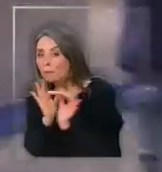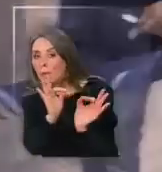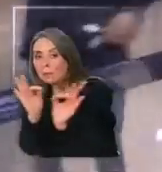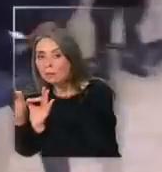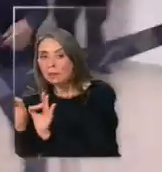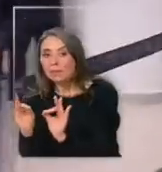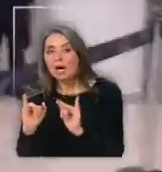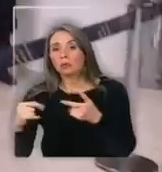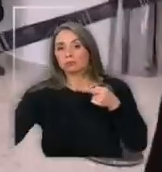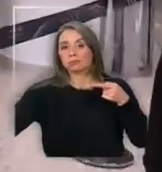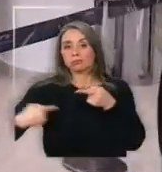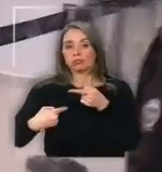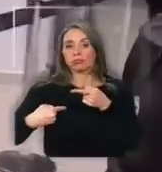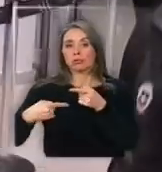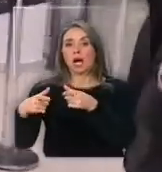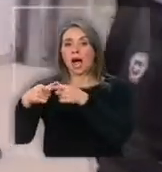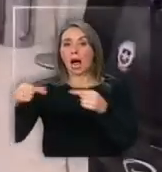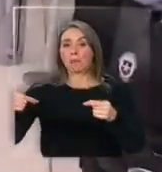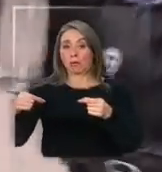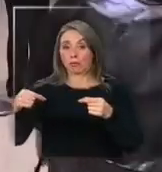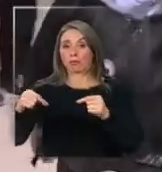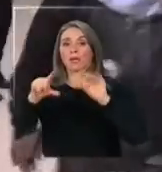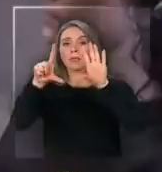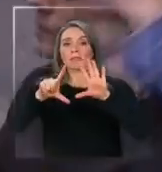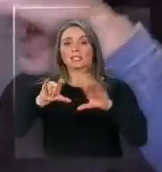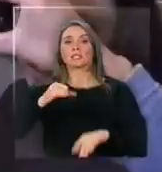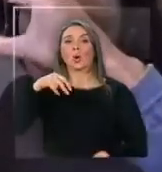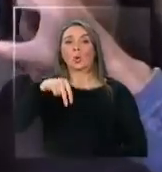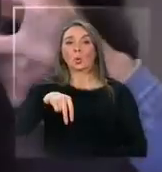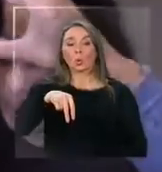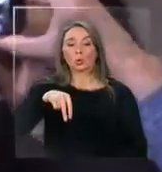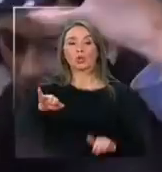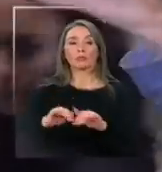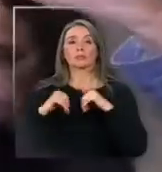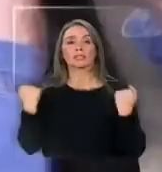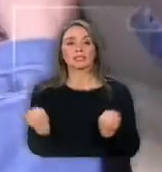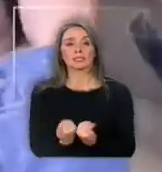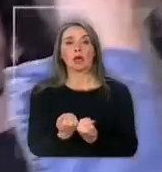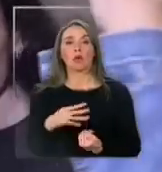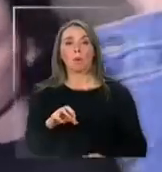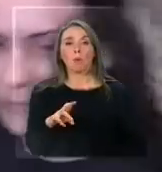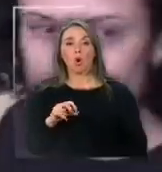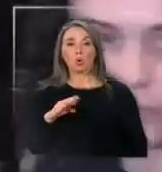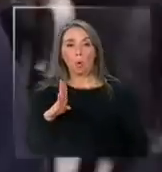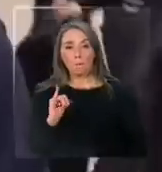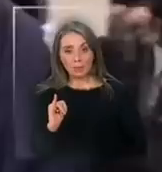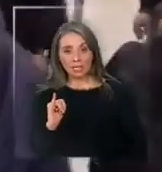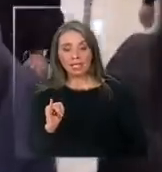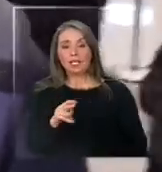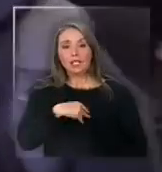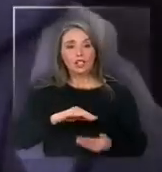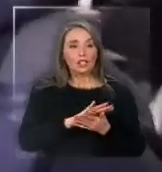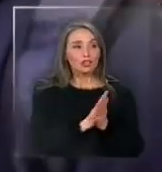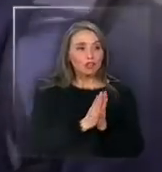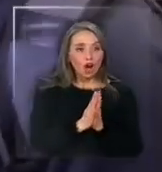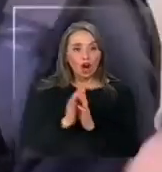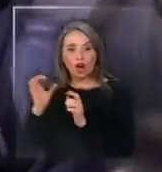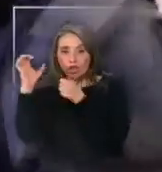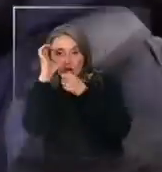su estreno frente a los nipones el 17 de junio en el Morumbí. Nosotros vamos a seguir todos los